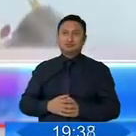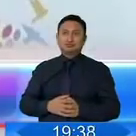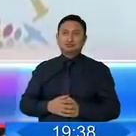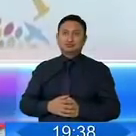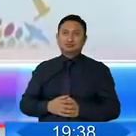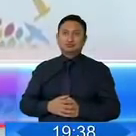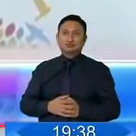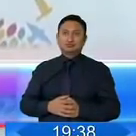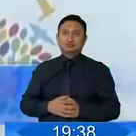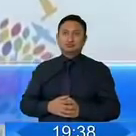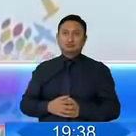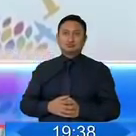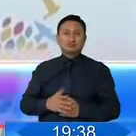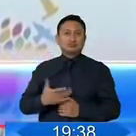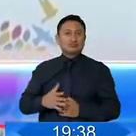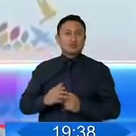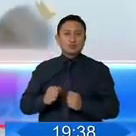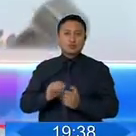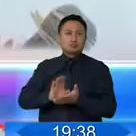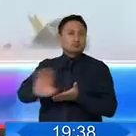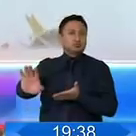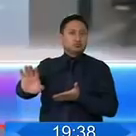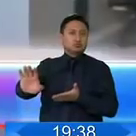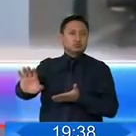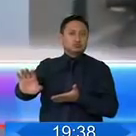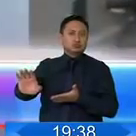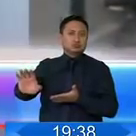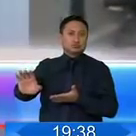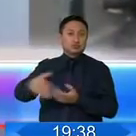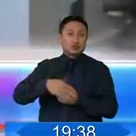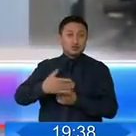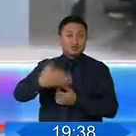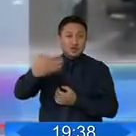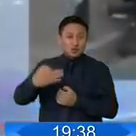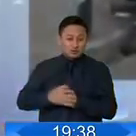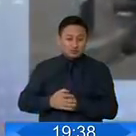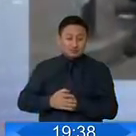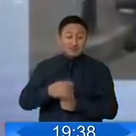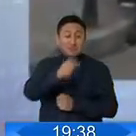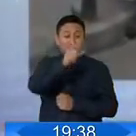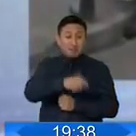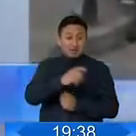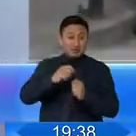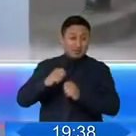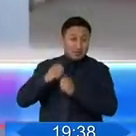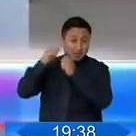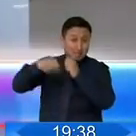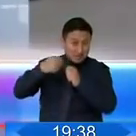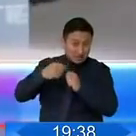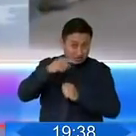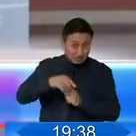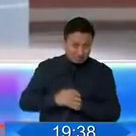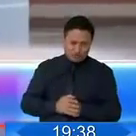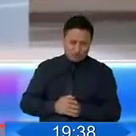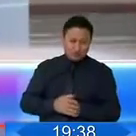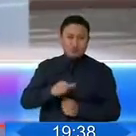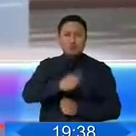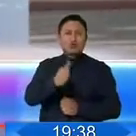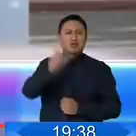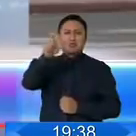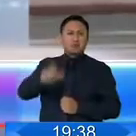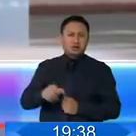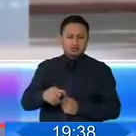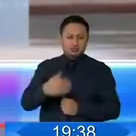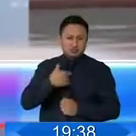de manera frontal porque estamos seguros que en estos no están involucrados realmente los pescadores artesanales. ¿Son infiltrados? Estamos seguros